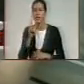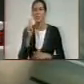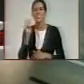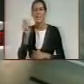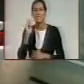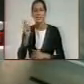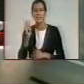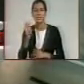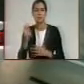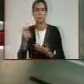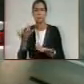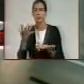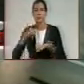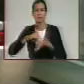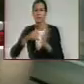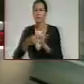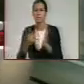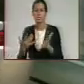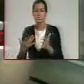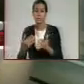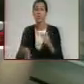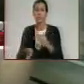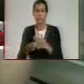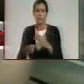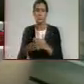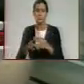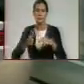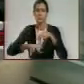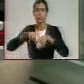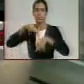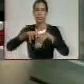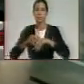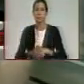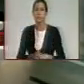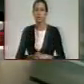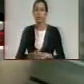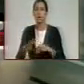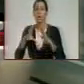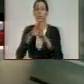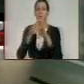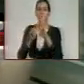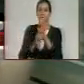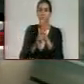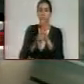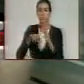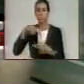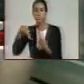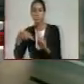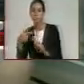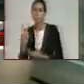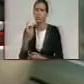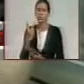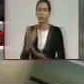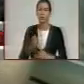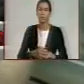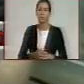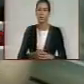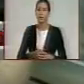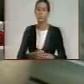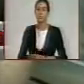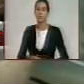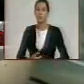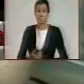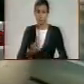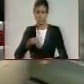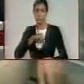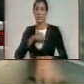una tesis que está en marcha, el constitucionalismo revolucionario. Nosotros hicimos una